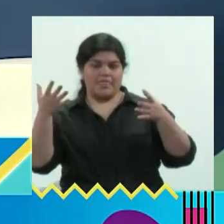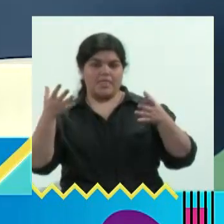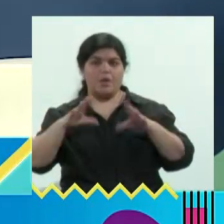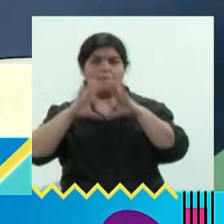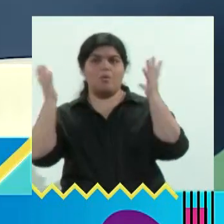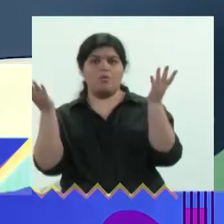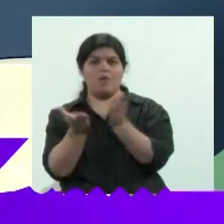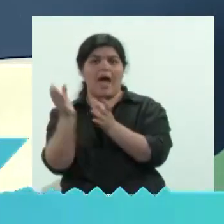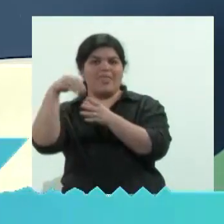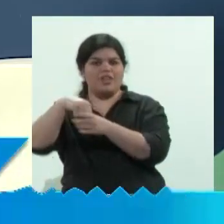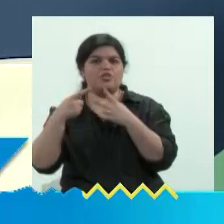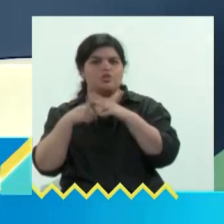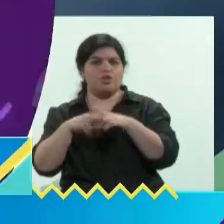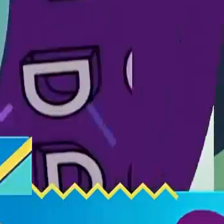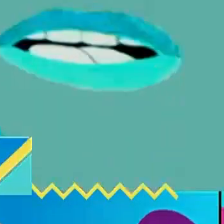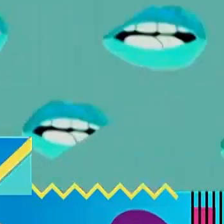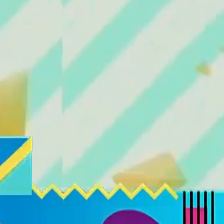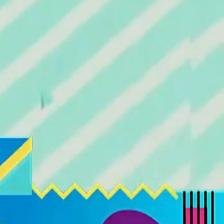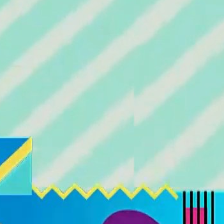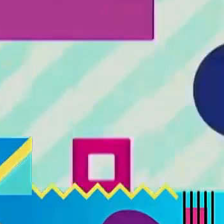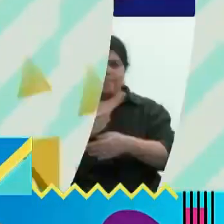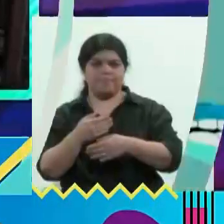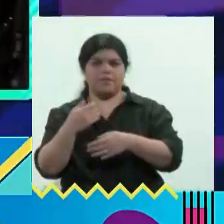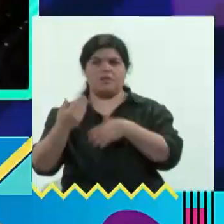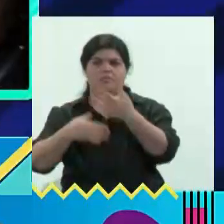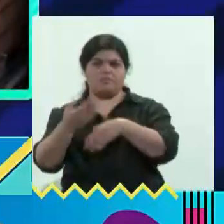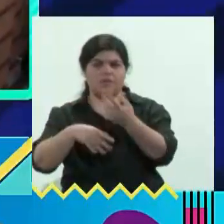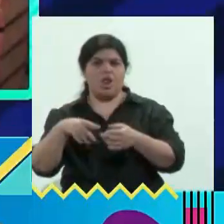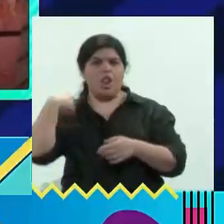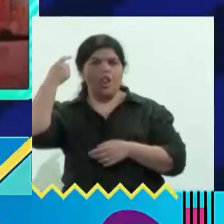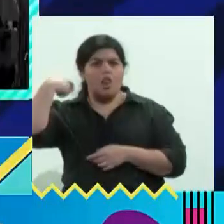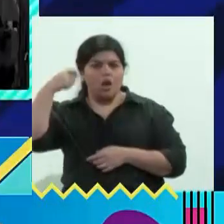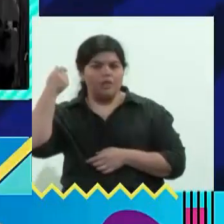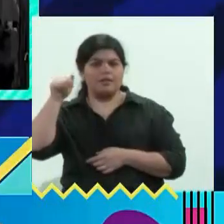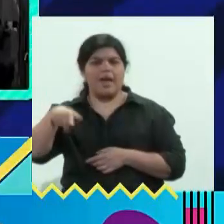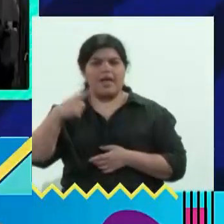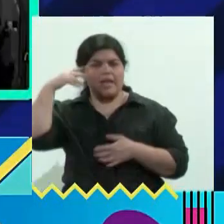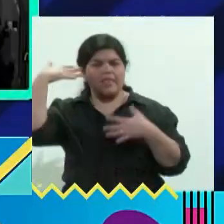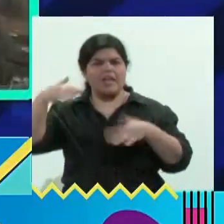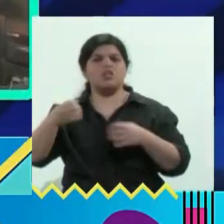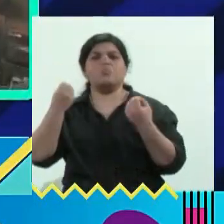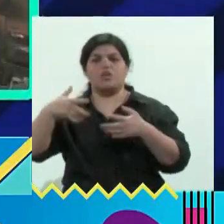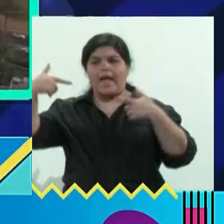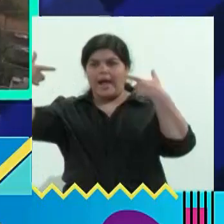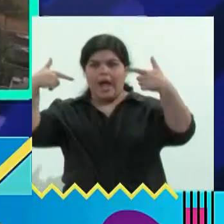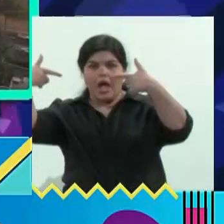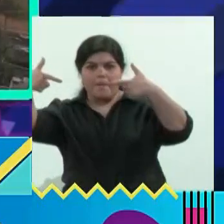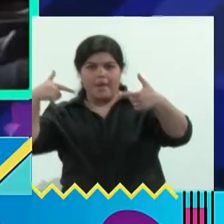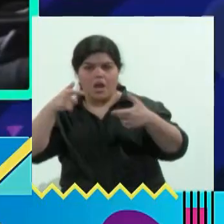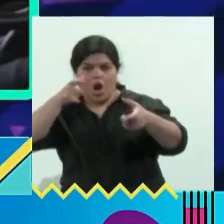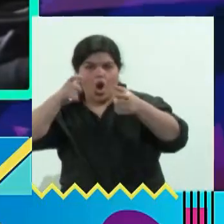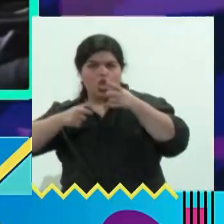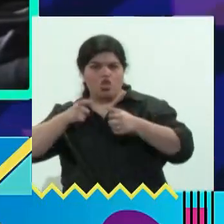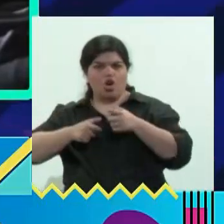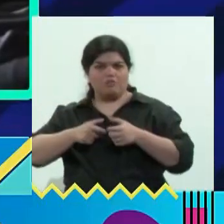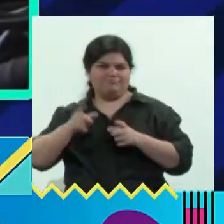introducir tecnología. Yo diferiría, creo que Londres es inteligente no por tener muchas cámaras que nos vigilen o